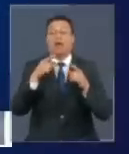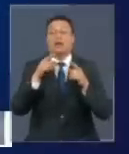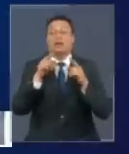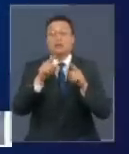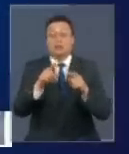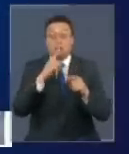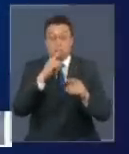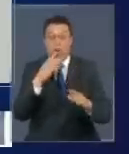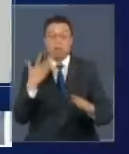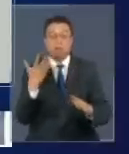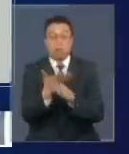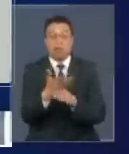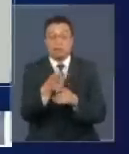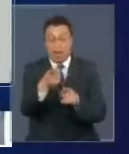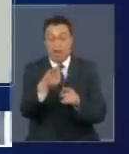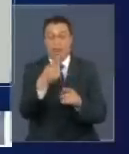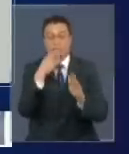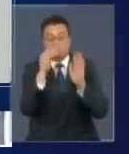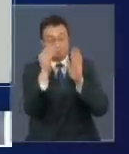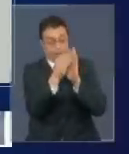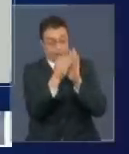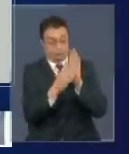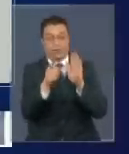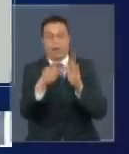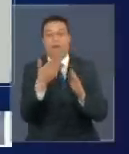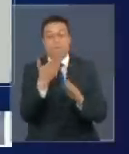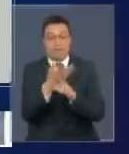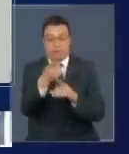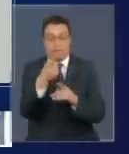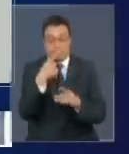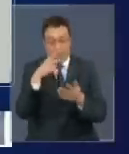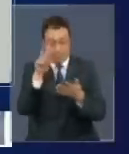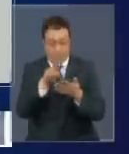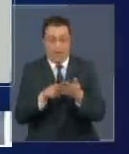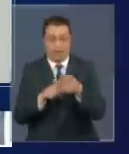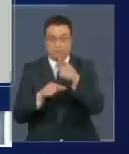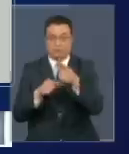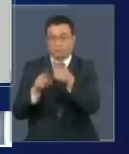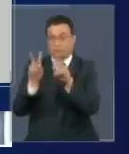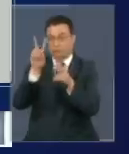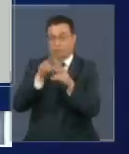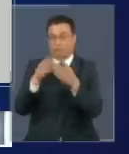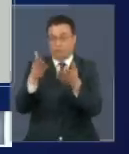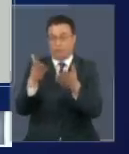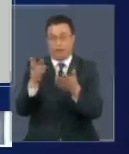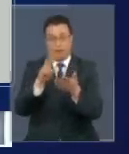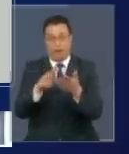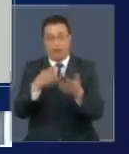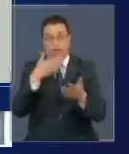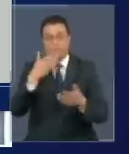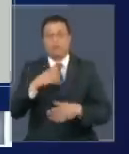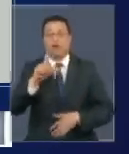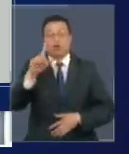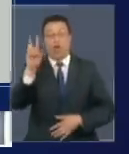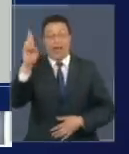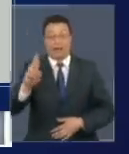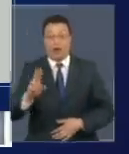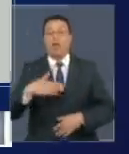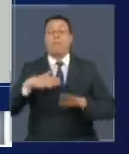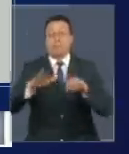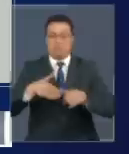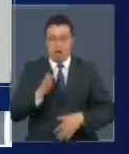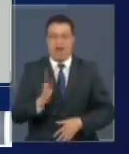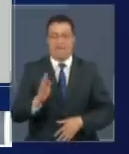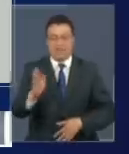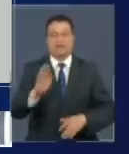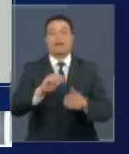su propuesta en 140 caracteres, que le pedimos, por favor, que usted mismo lea, está en la pantalla si lo quiere seguir. Ahí está. Los recoletanos seguiremos